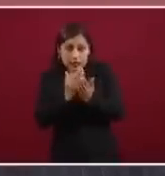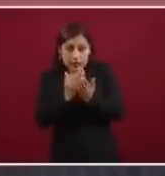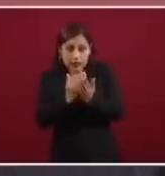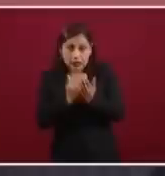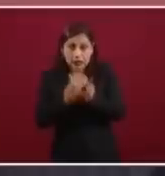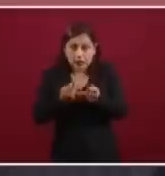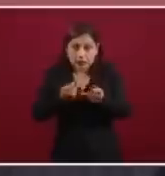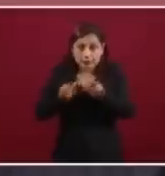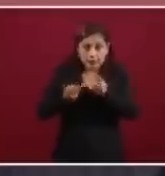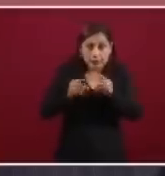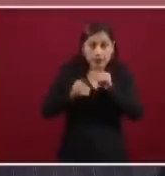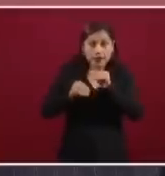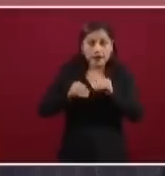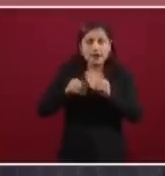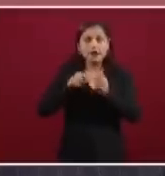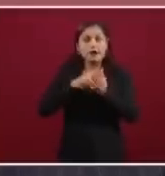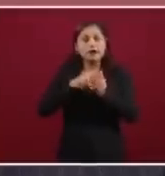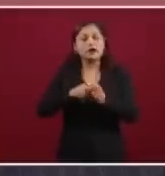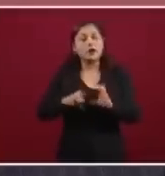la vida,